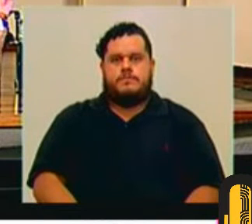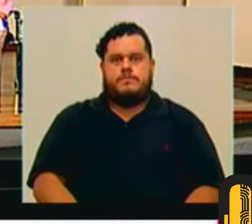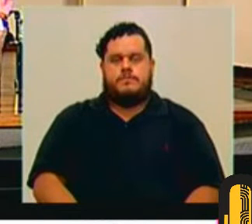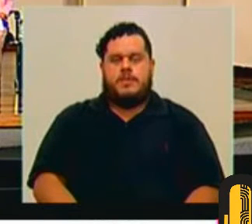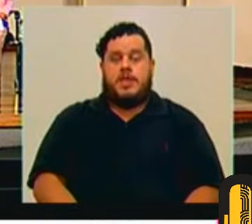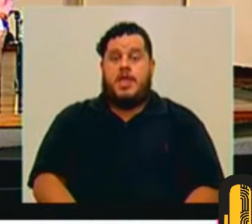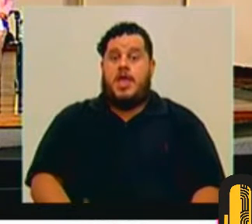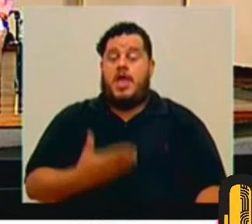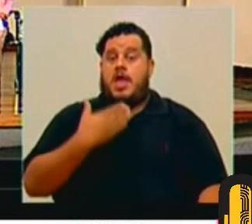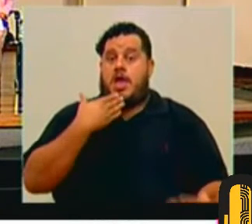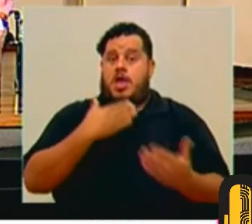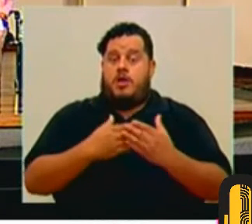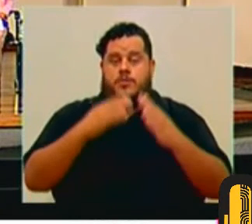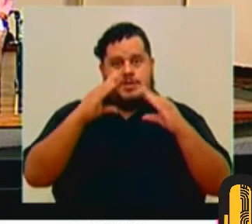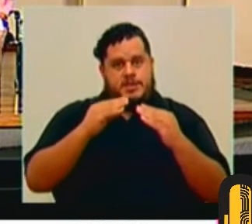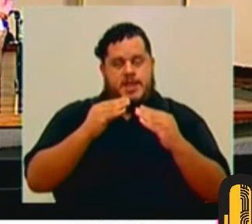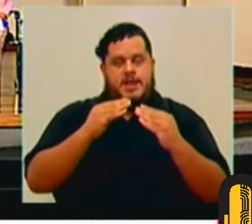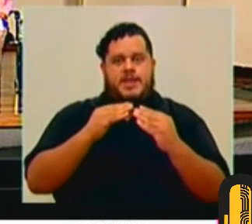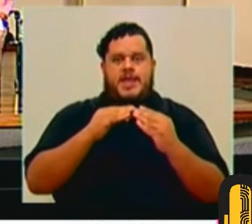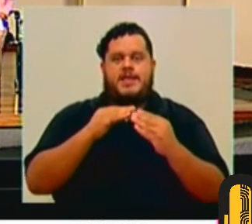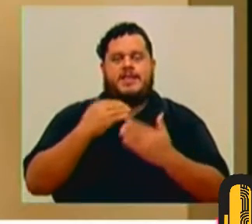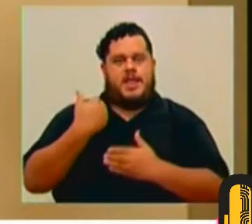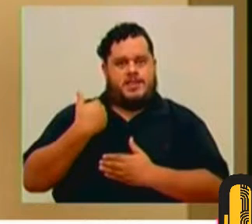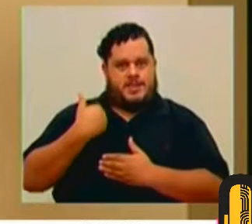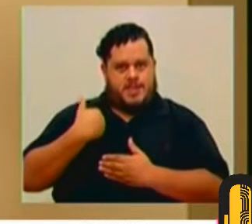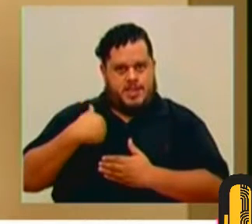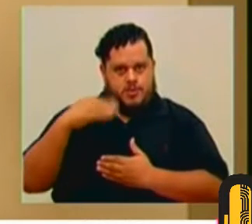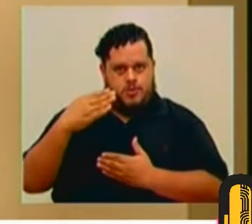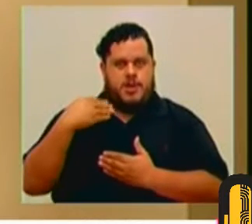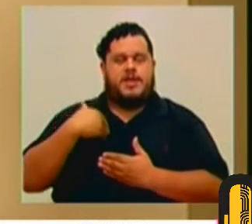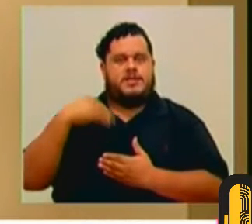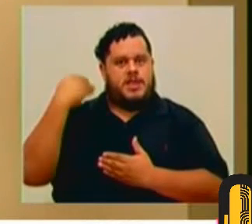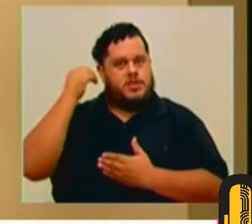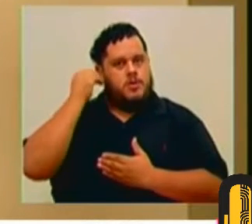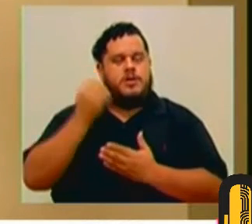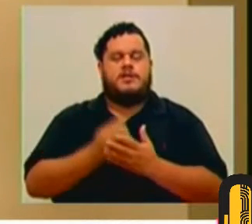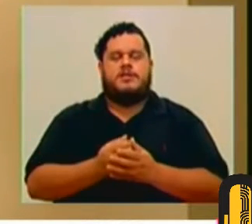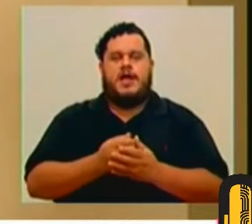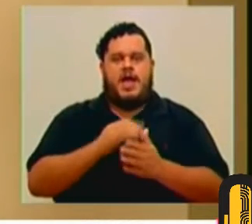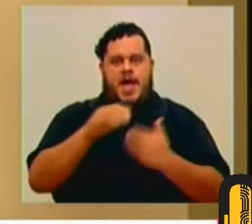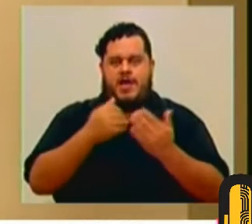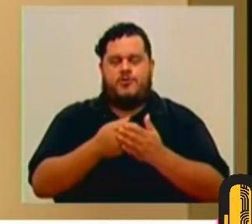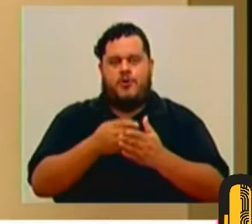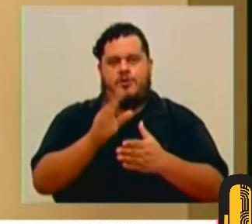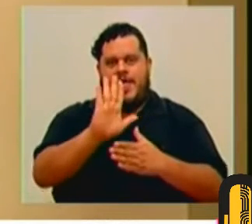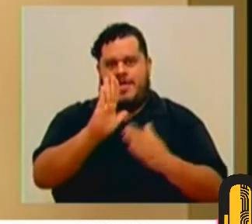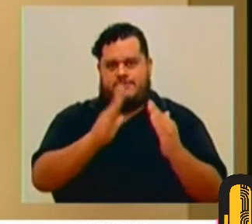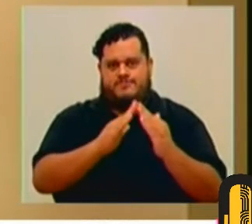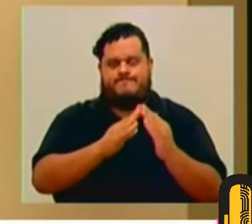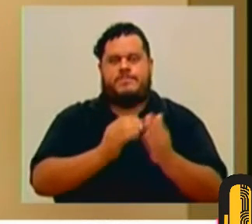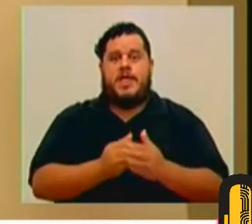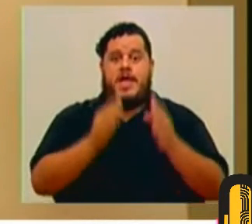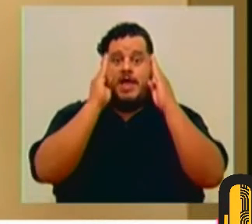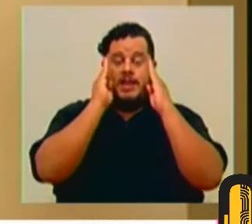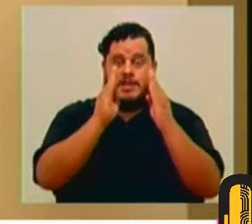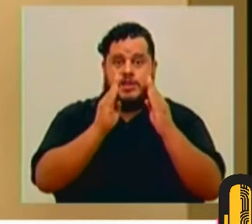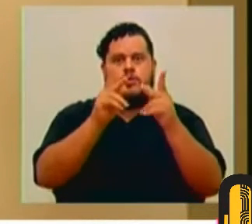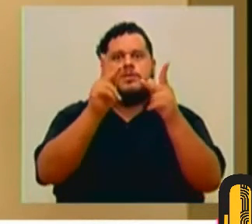Buenas tardes, señoras y señores, estimadas y estimados televidentes. La atención de